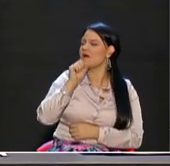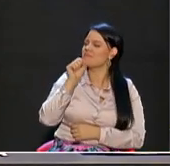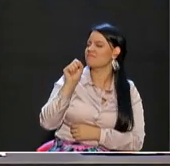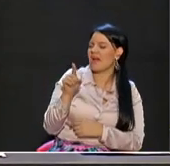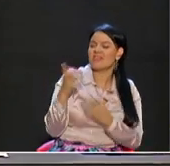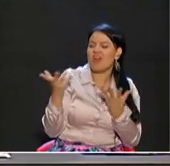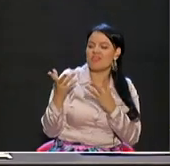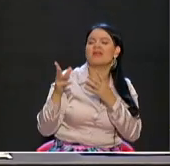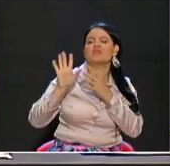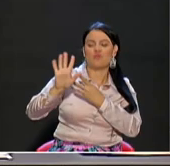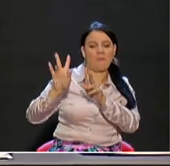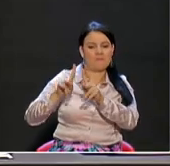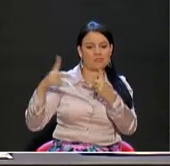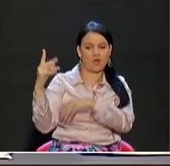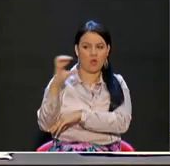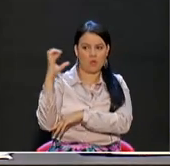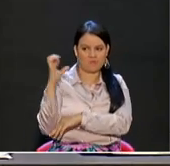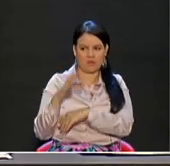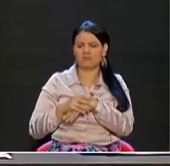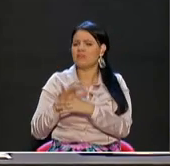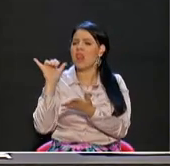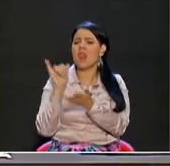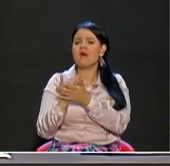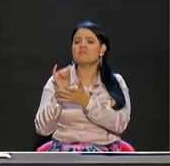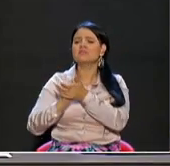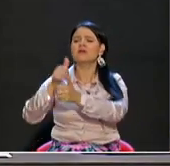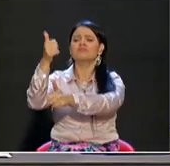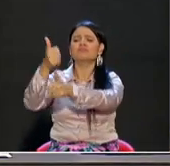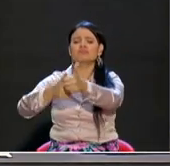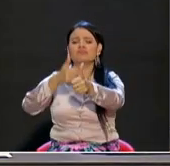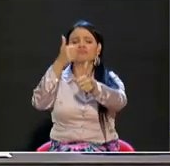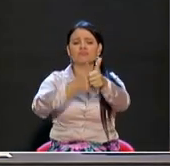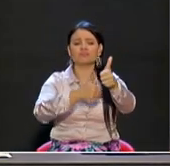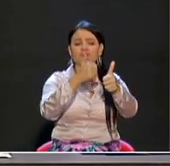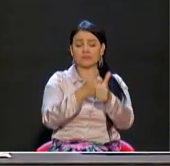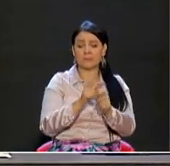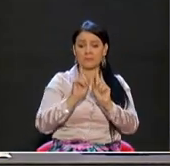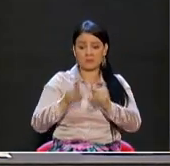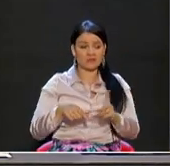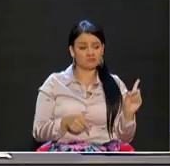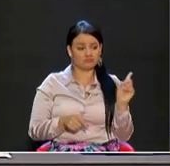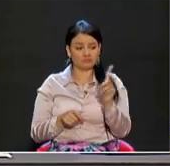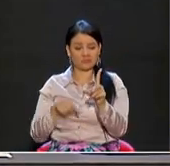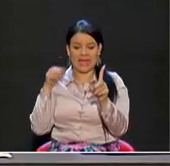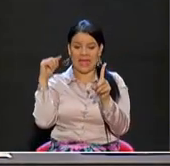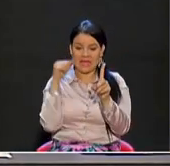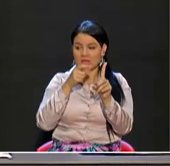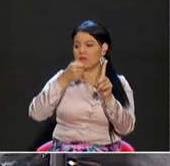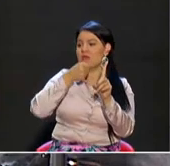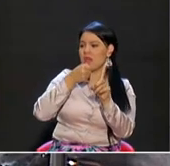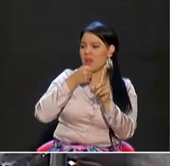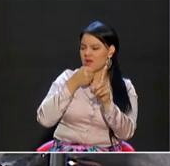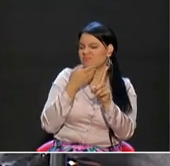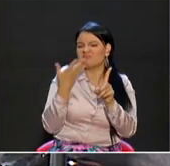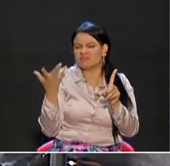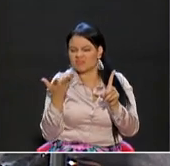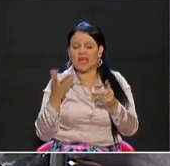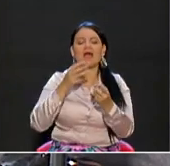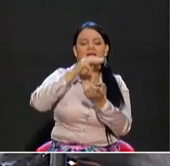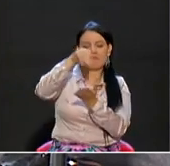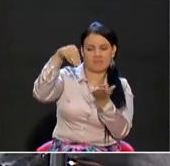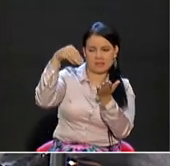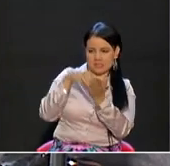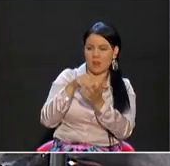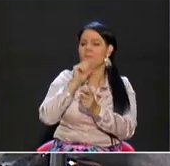la misma para los seis candidatos y un periodista de telemedellín hará de nuevo otra pregunta la misma para los seis candidatos